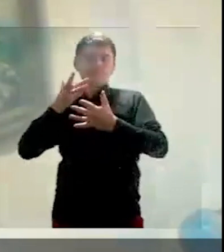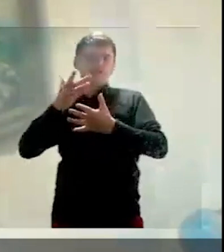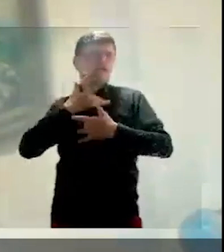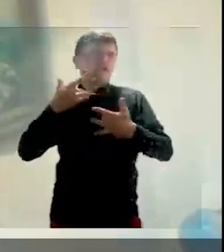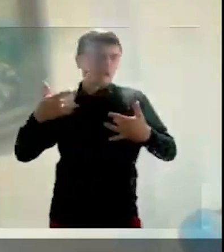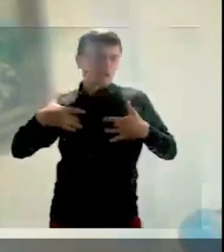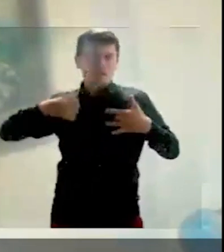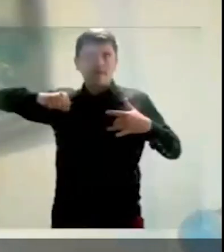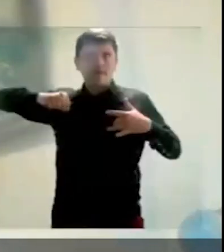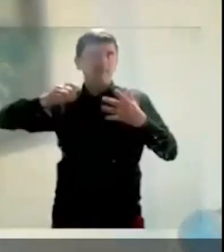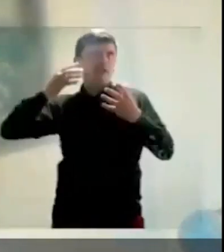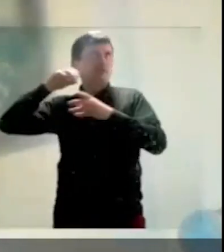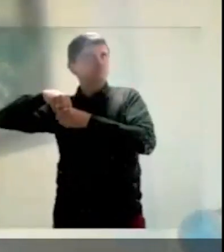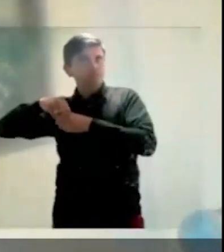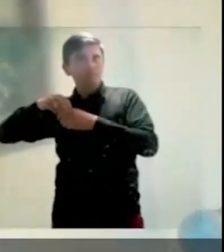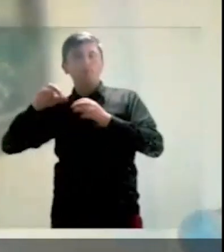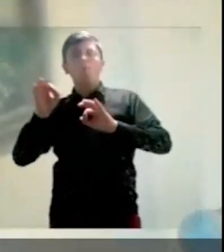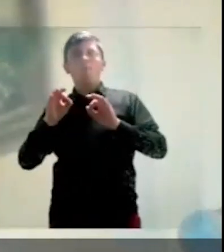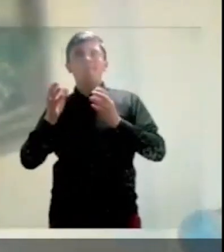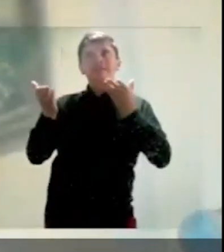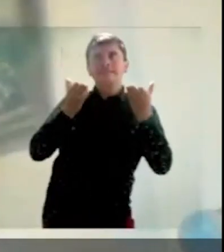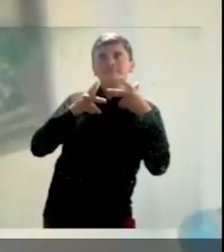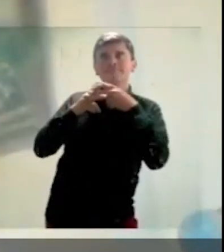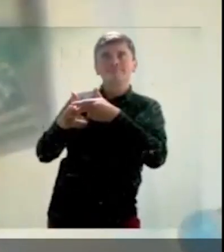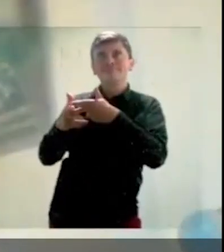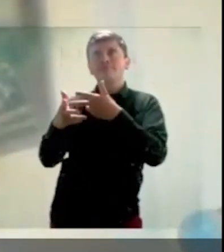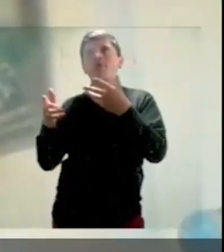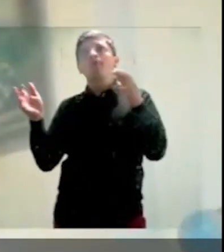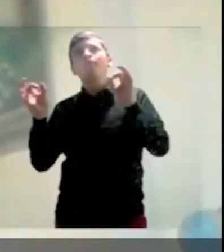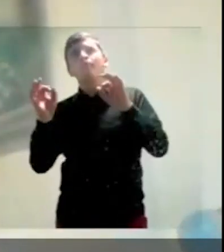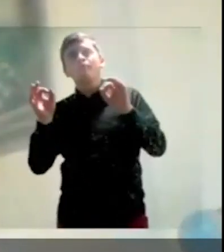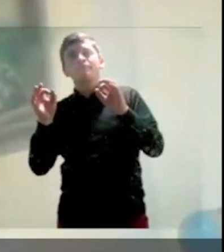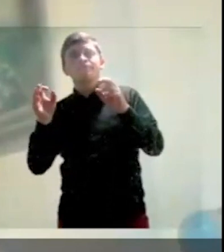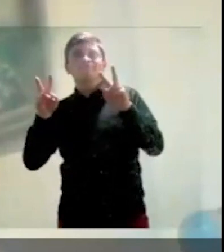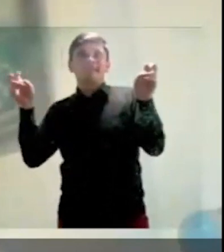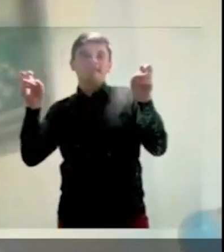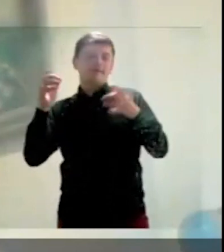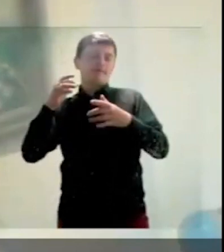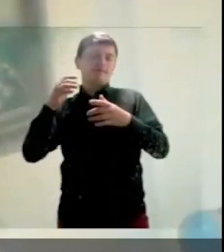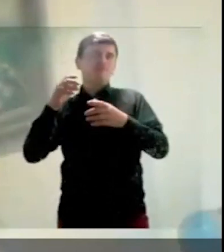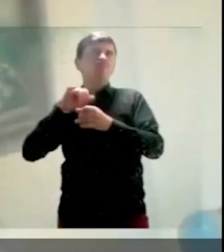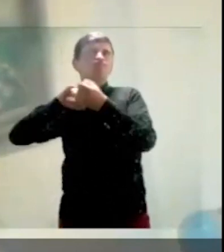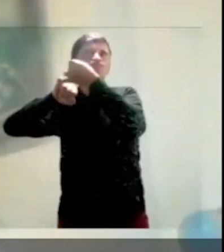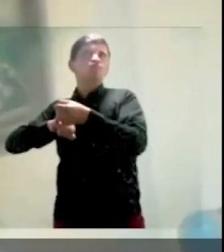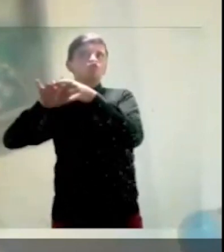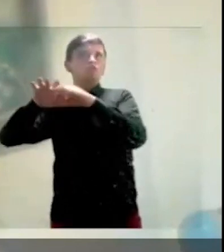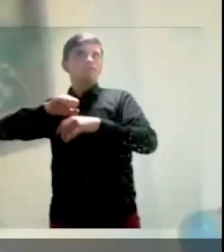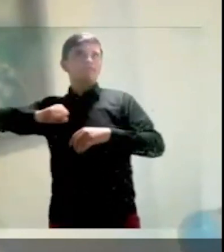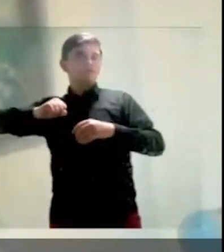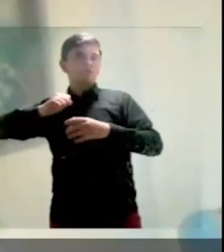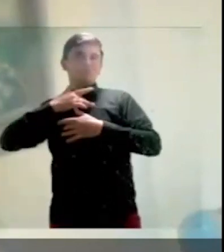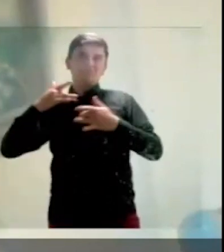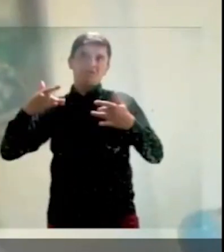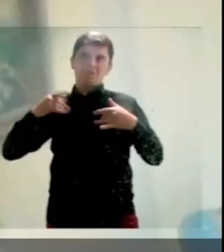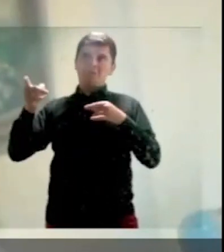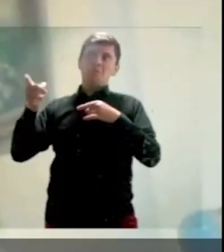a la salud, que es un derecho, que es una prestación que está atada al derecho a la salud, y así